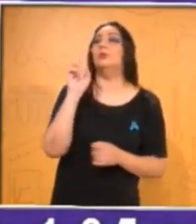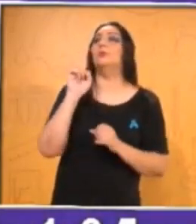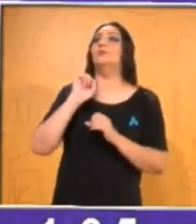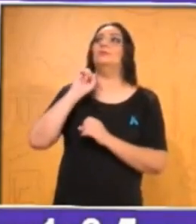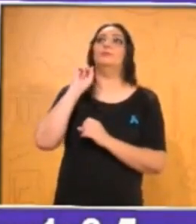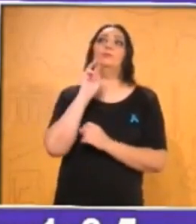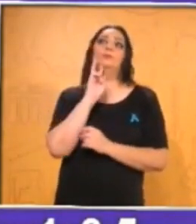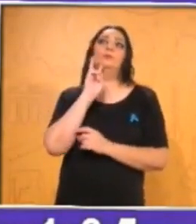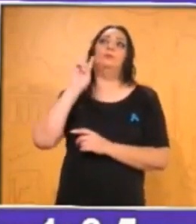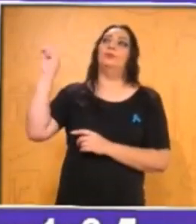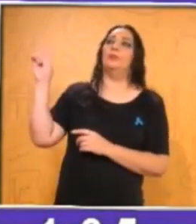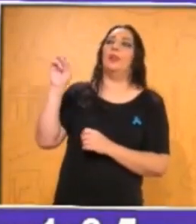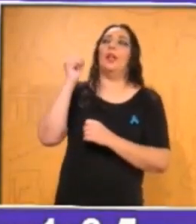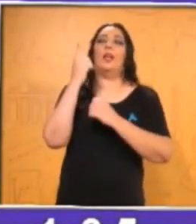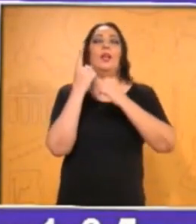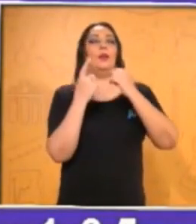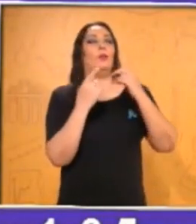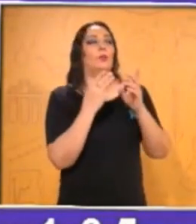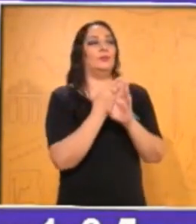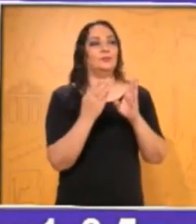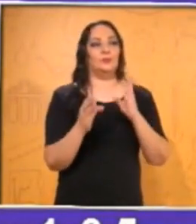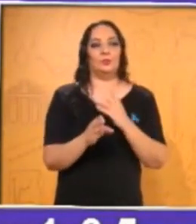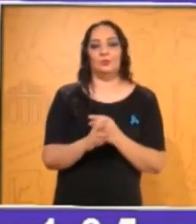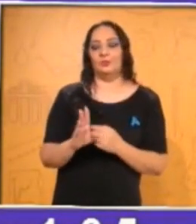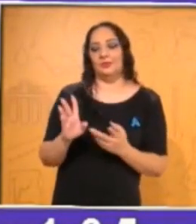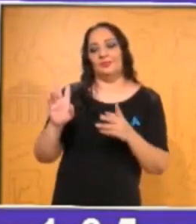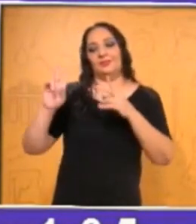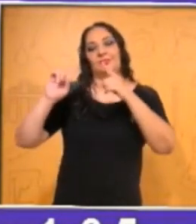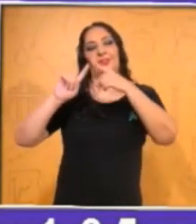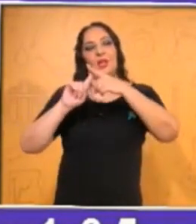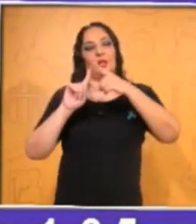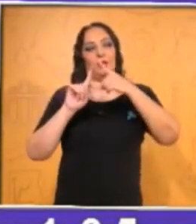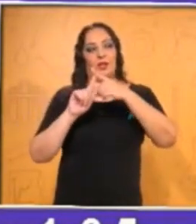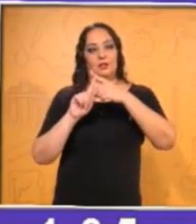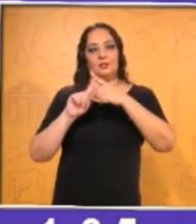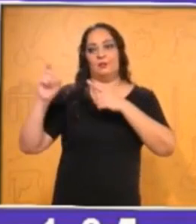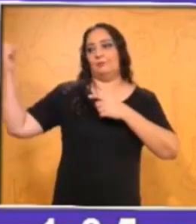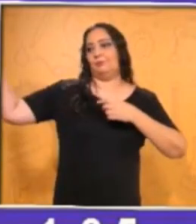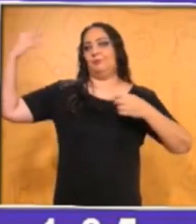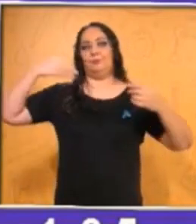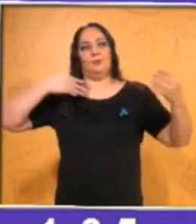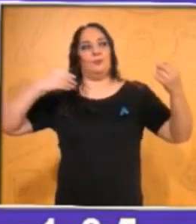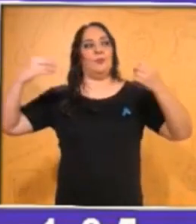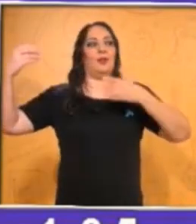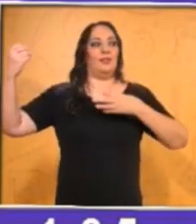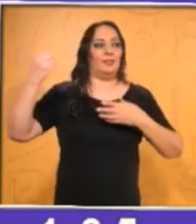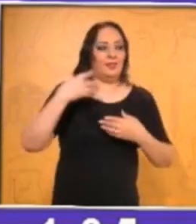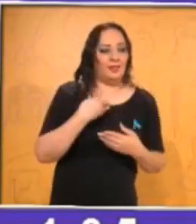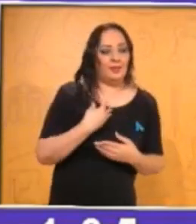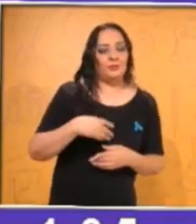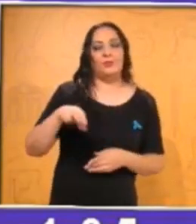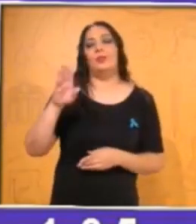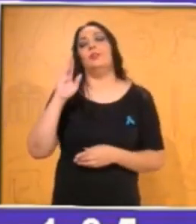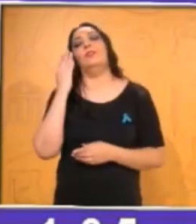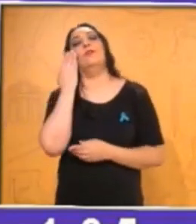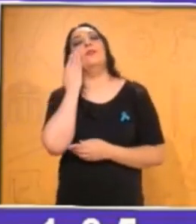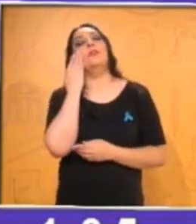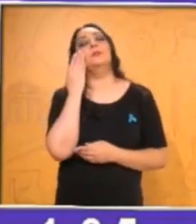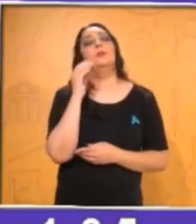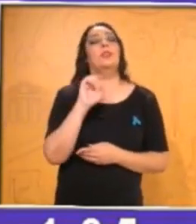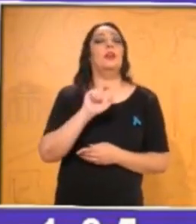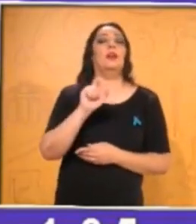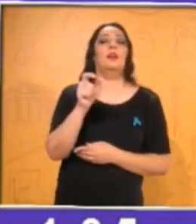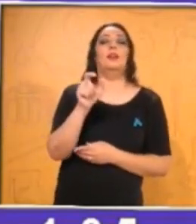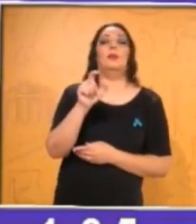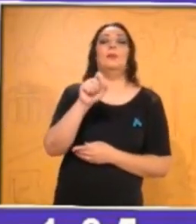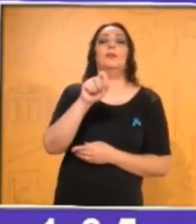producciones que nos hicieron llegar vía Facebook a la página de Secretaría de Educación y Canal 28, en la cual podemos ver el